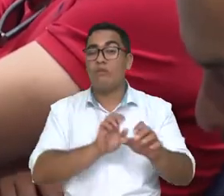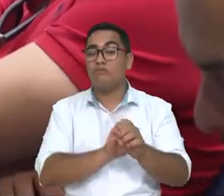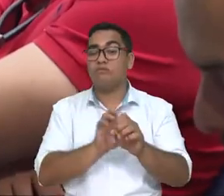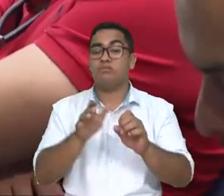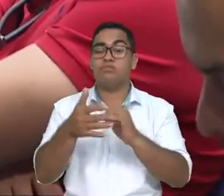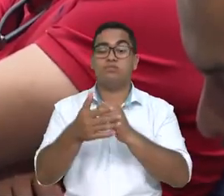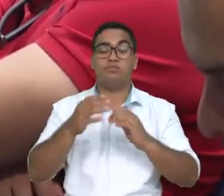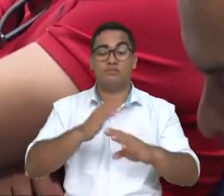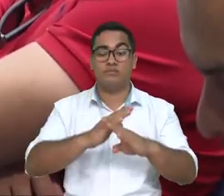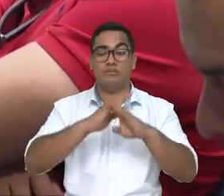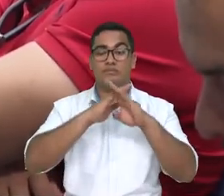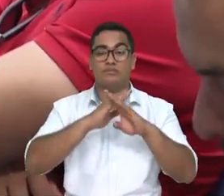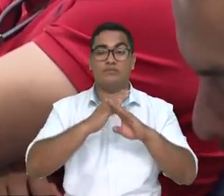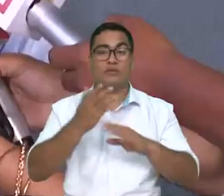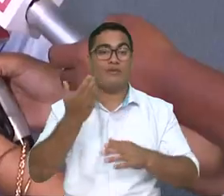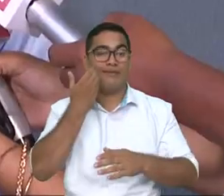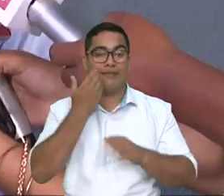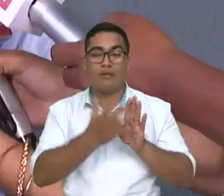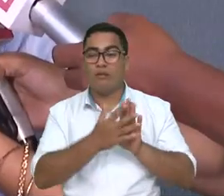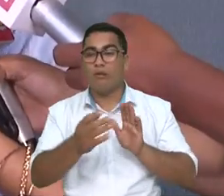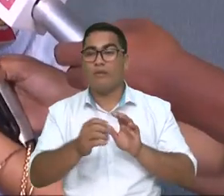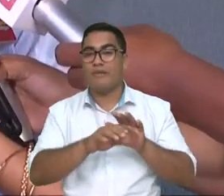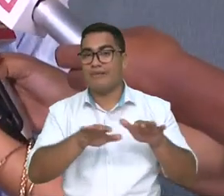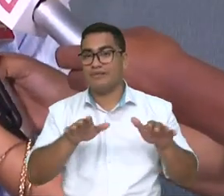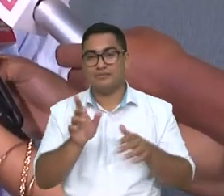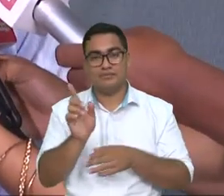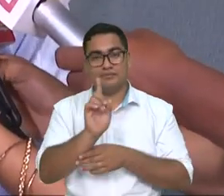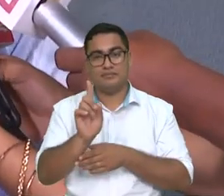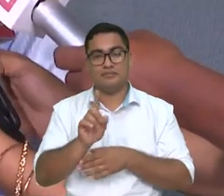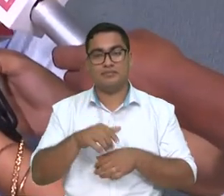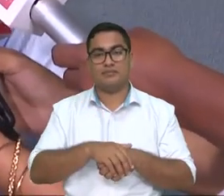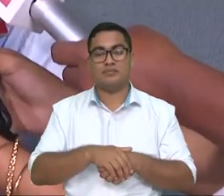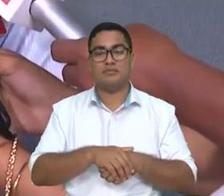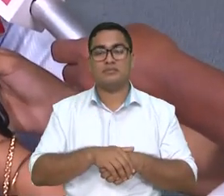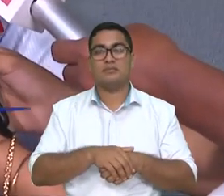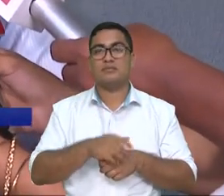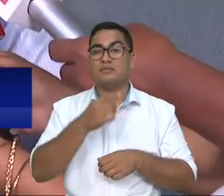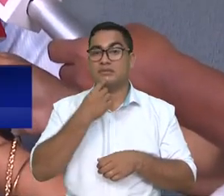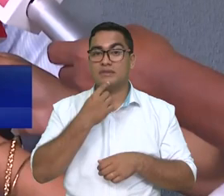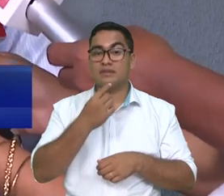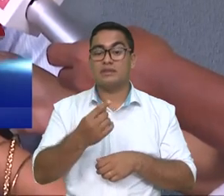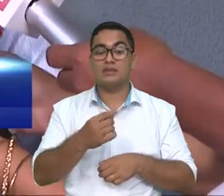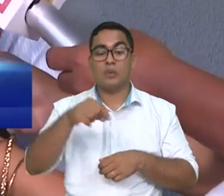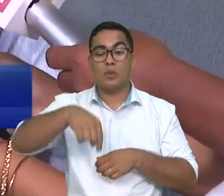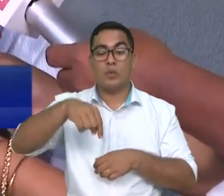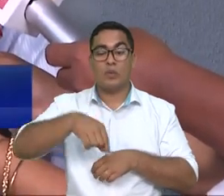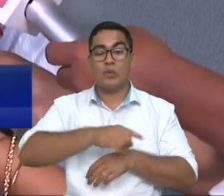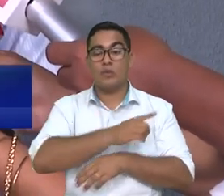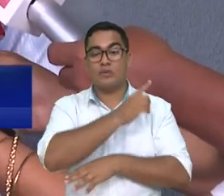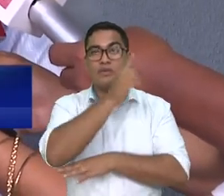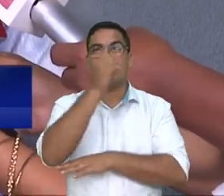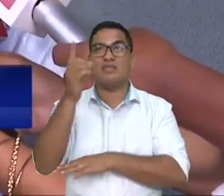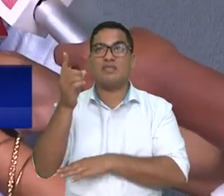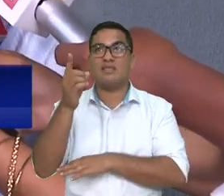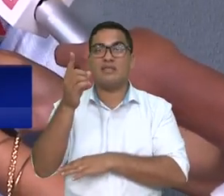contagios con el coronavirus. Queremos que el conocimiento que estamos manejando